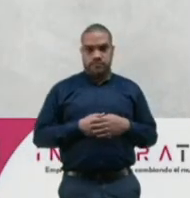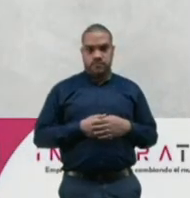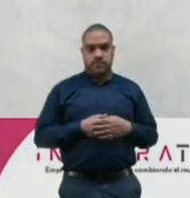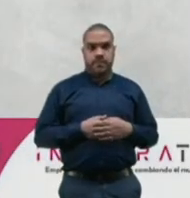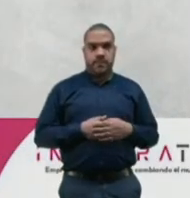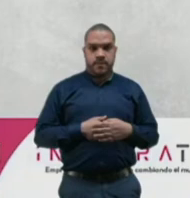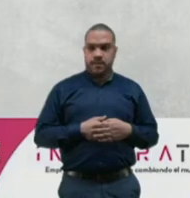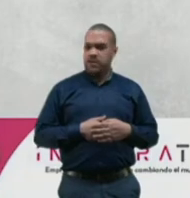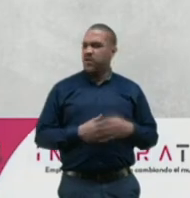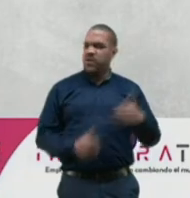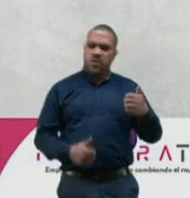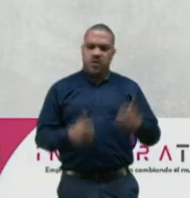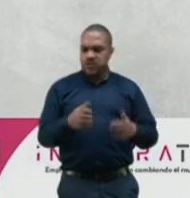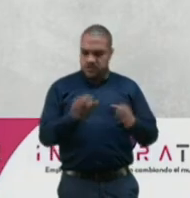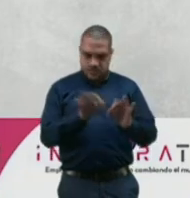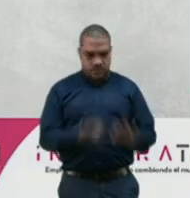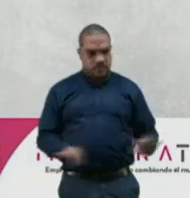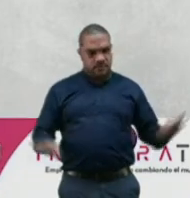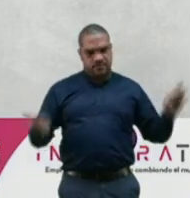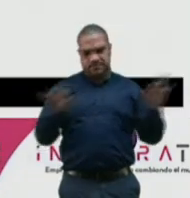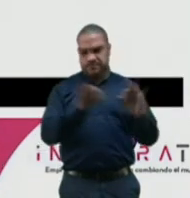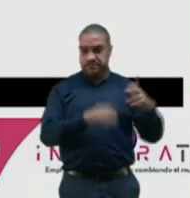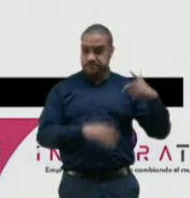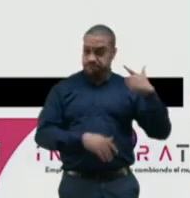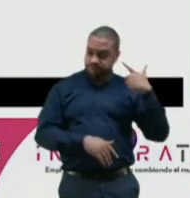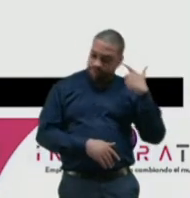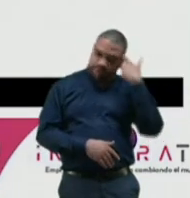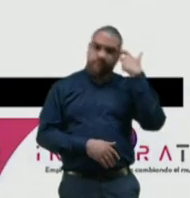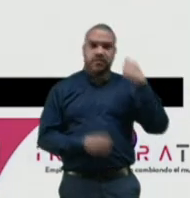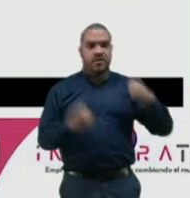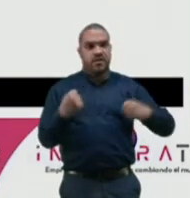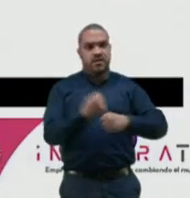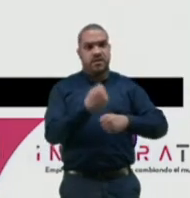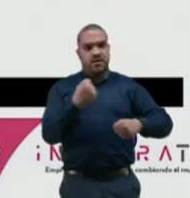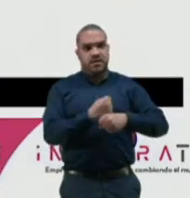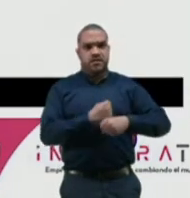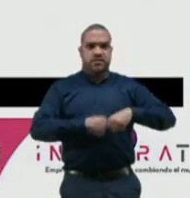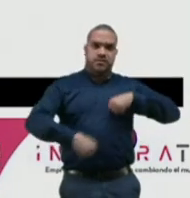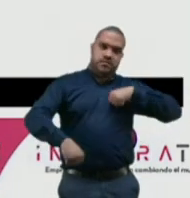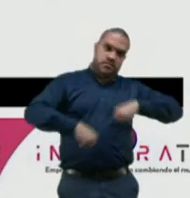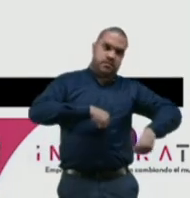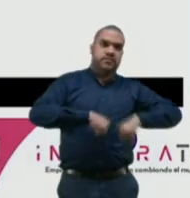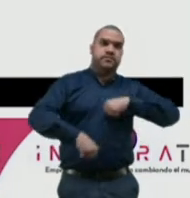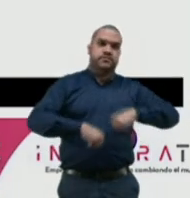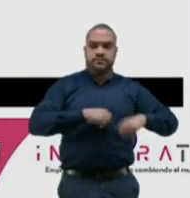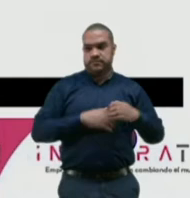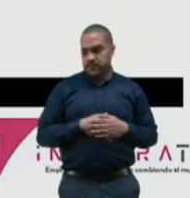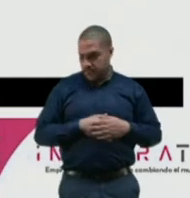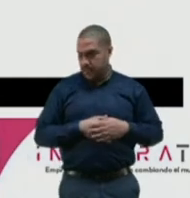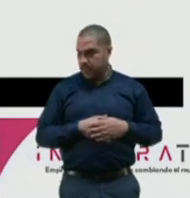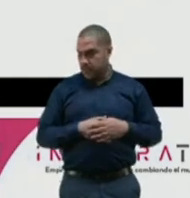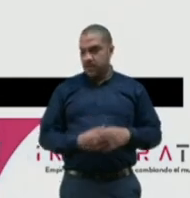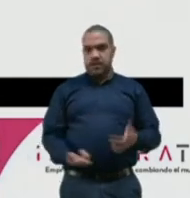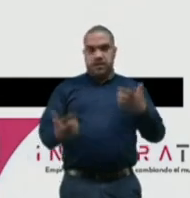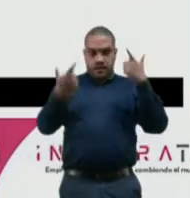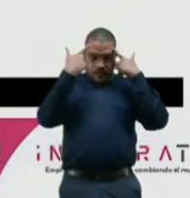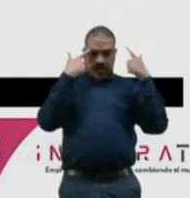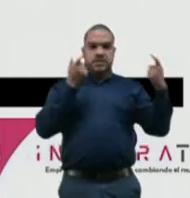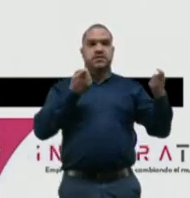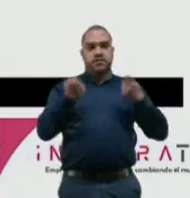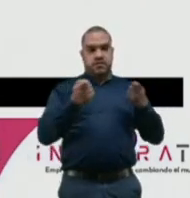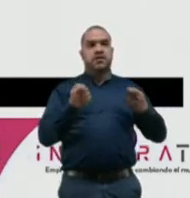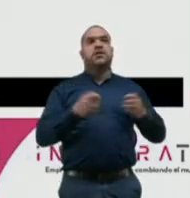Lo más importante es volver el desafío que tenemos que trabajar, que tenemos que afrontar. Y la estrategia del unicornio es muy fácil.